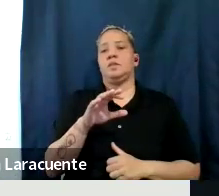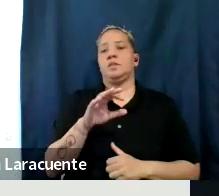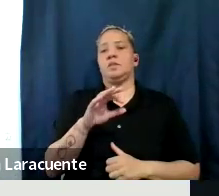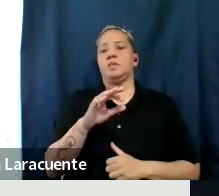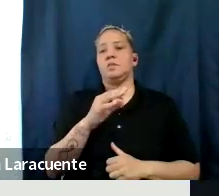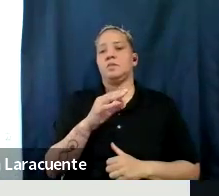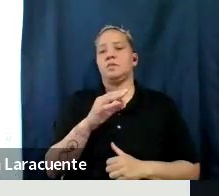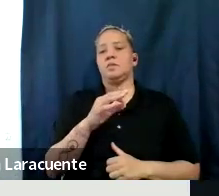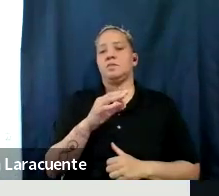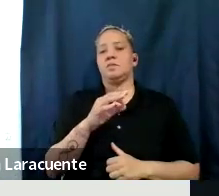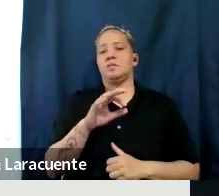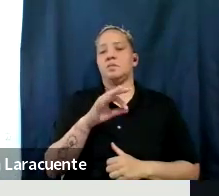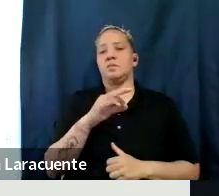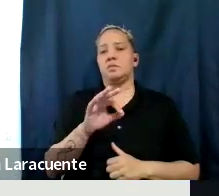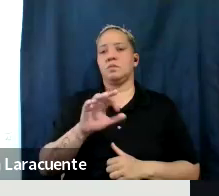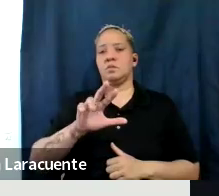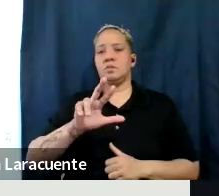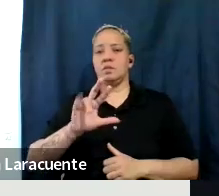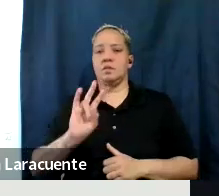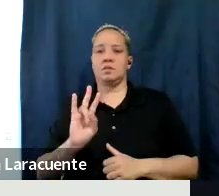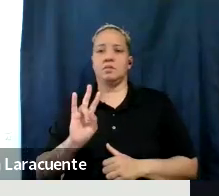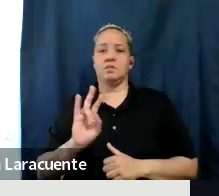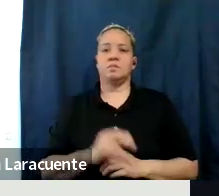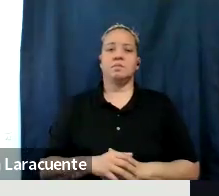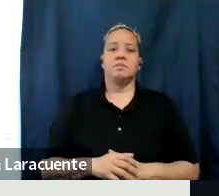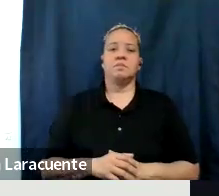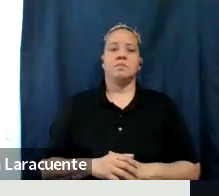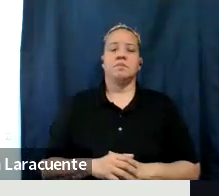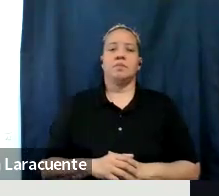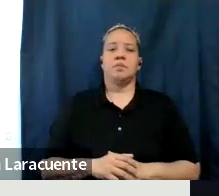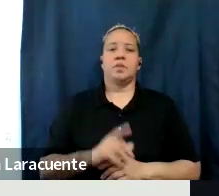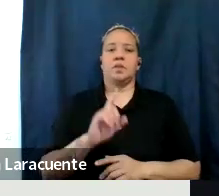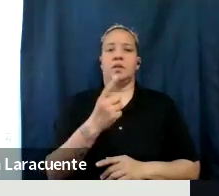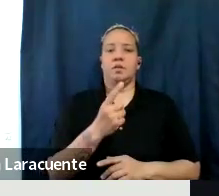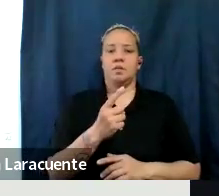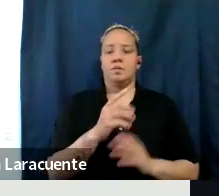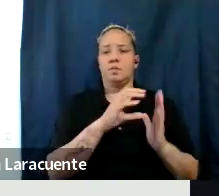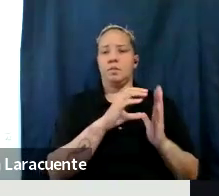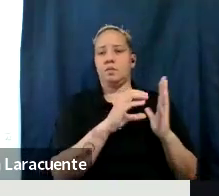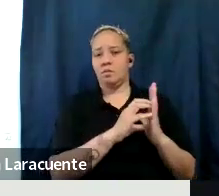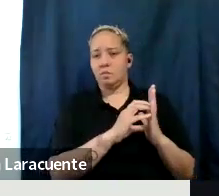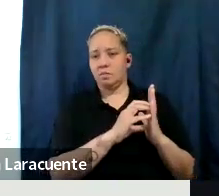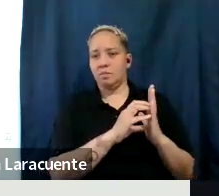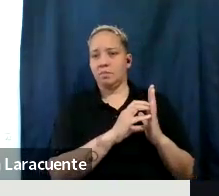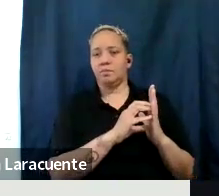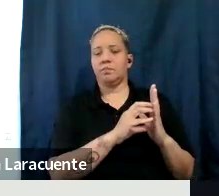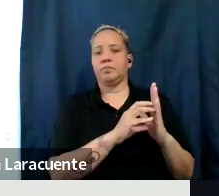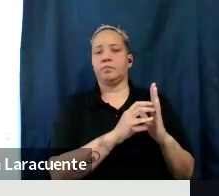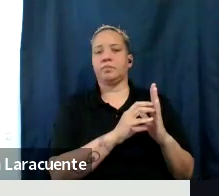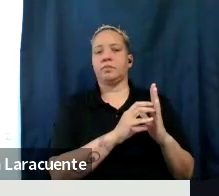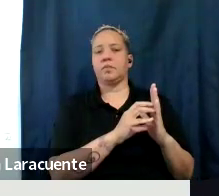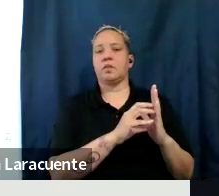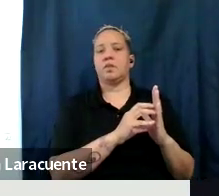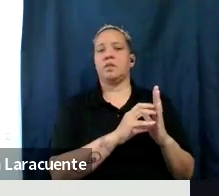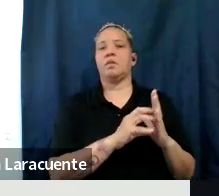el número de 1937. El primer párrafo dice: los suscribientes, movidos a simpatía